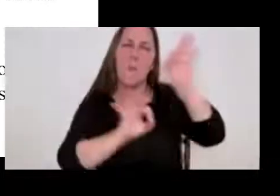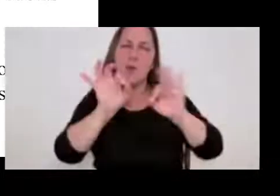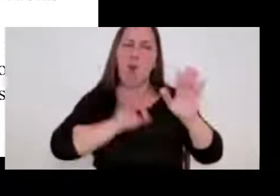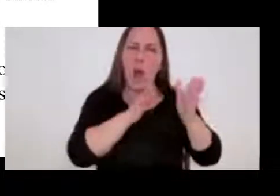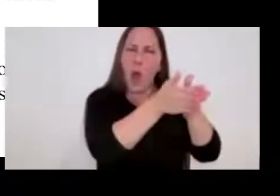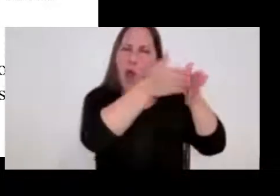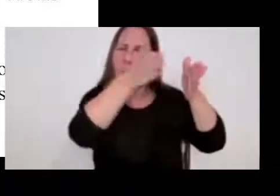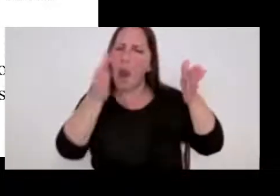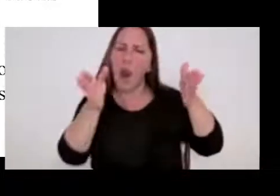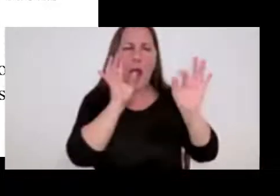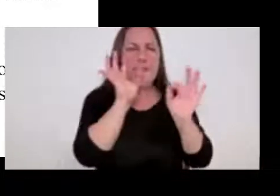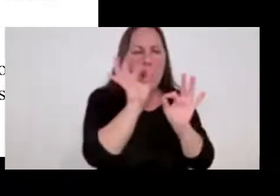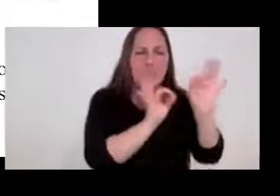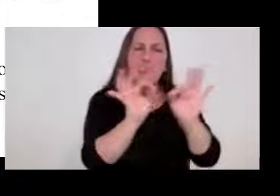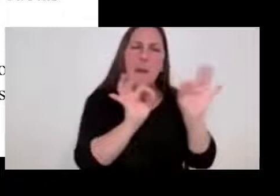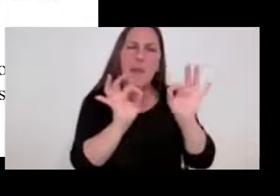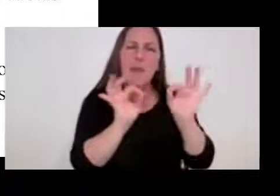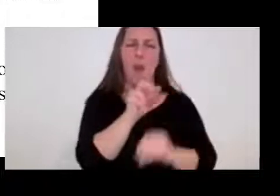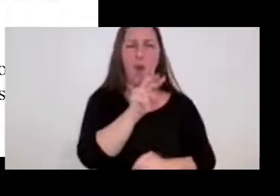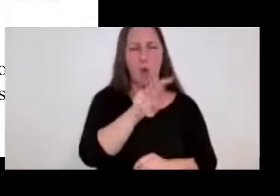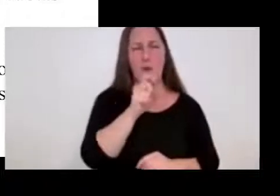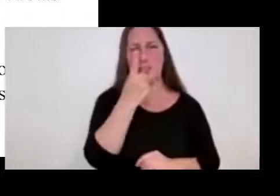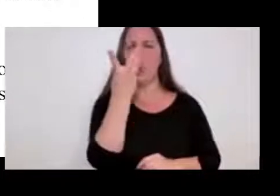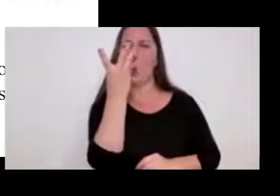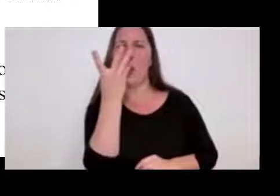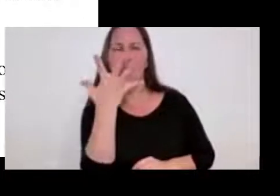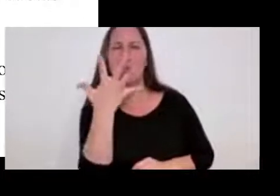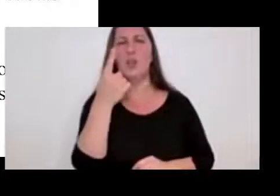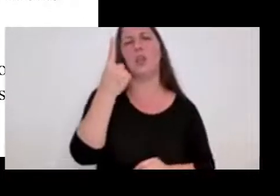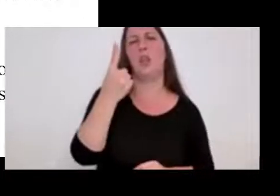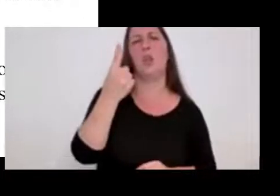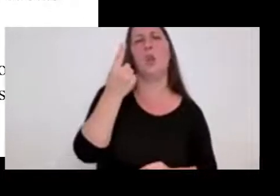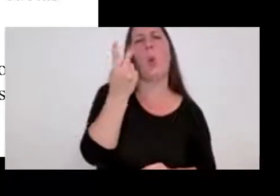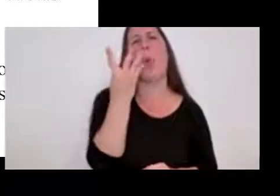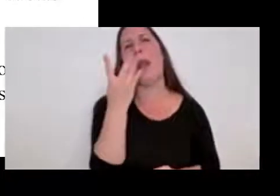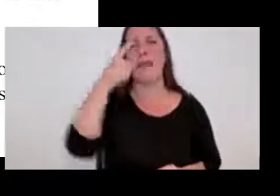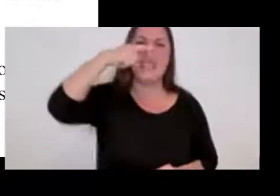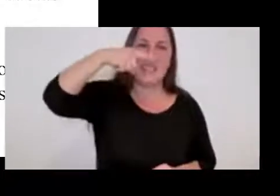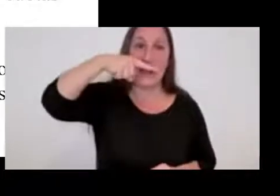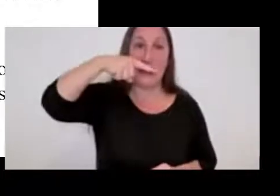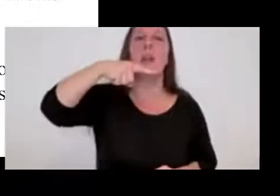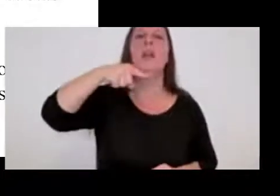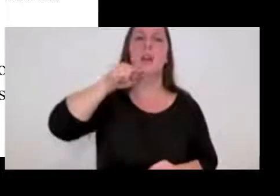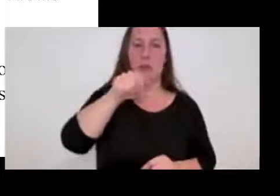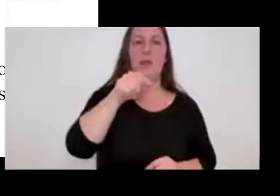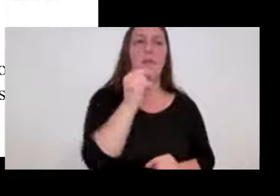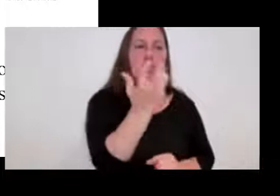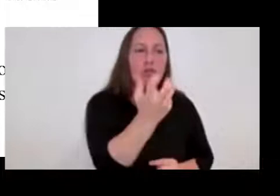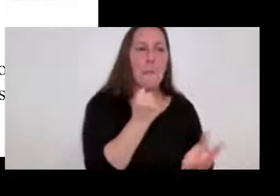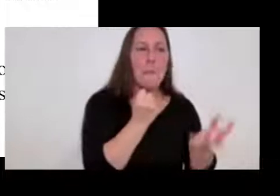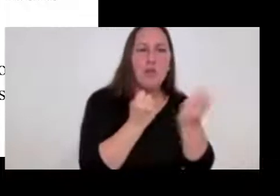tengo que ir midiendo. Cobra 145, 147, tengo que ir tomando el